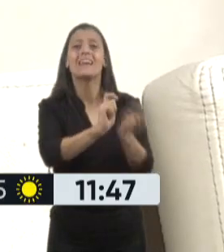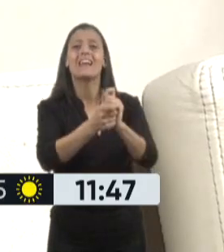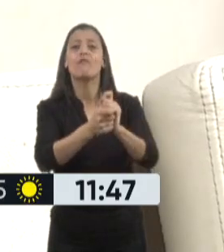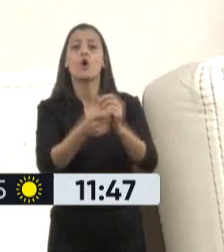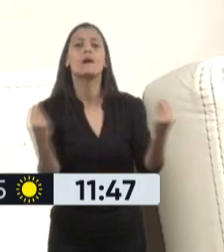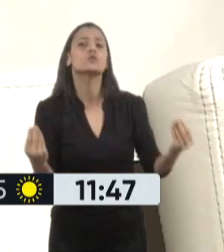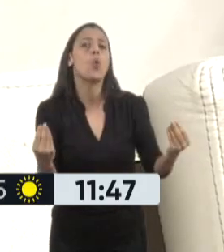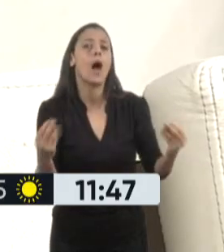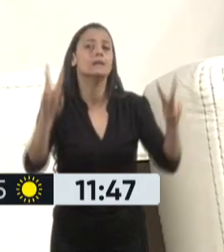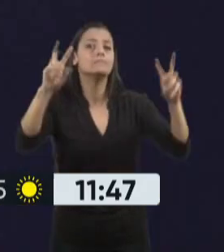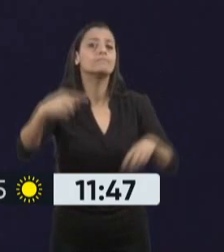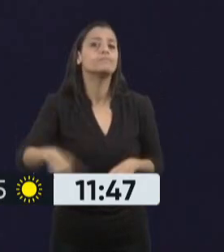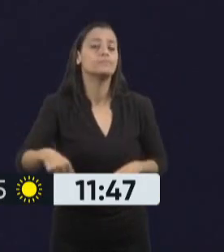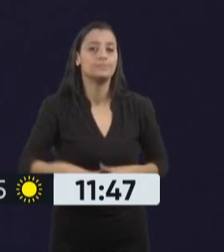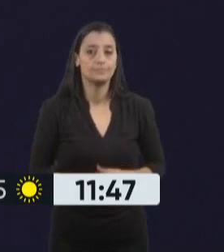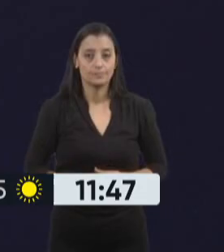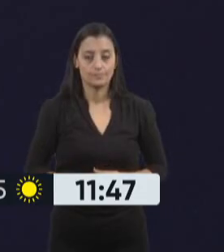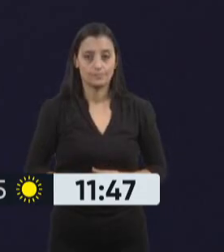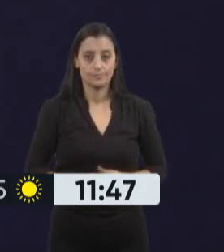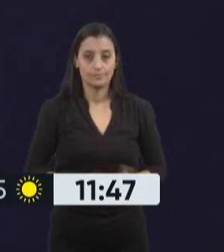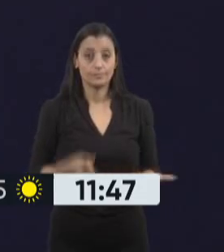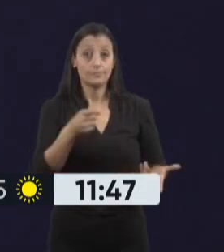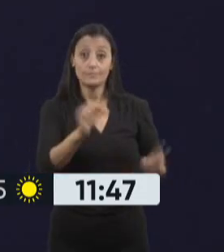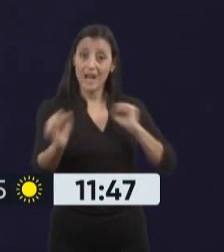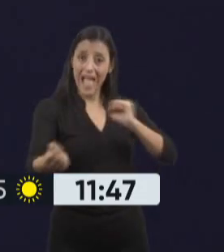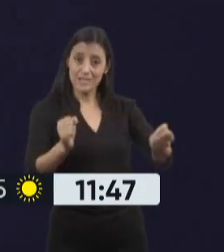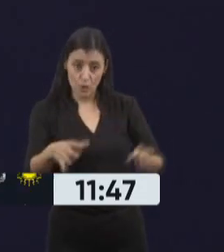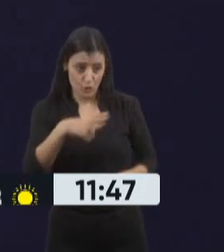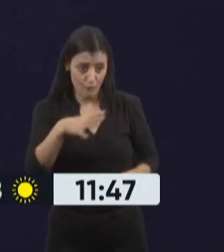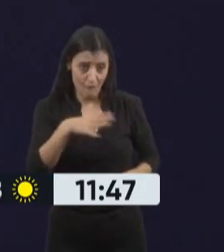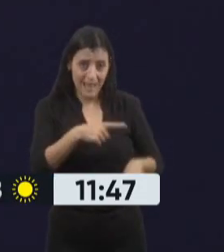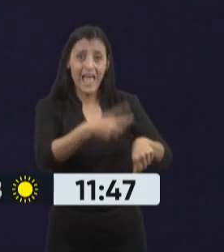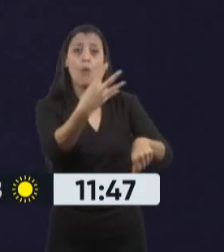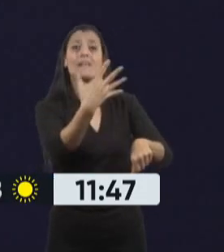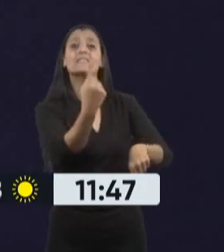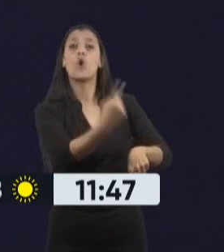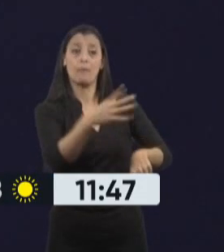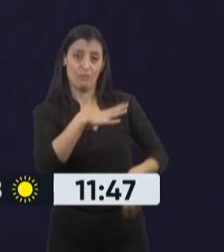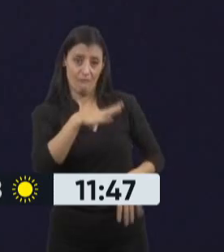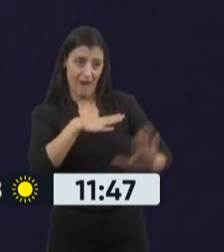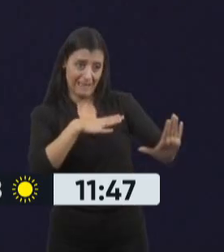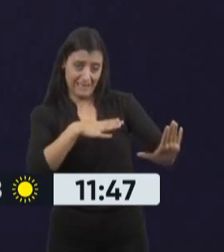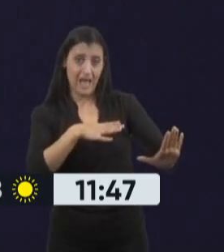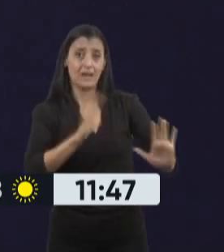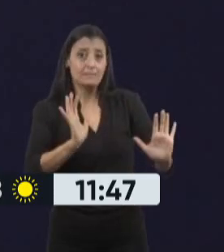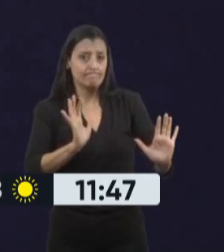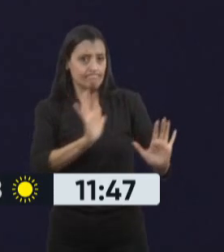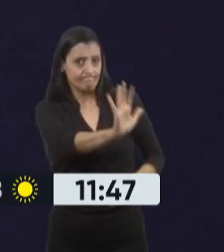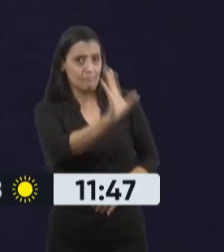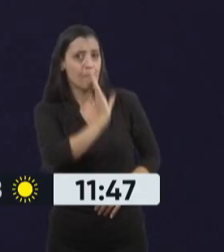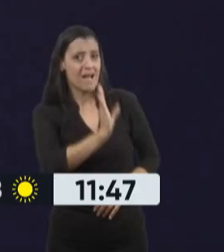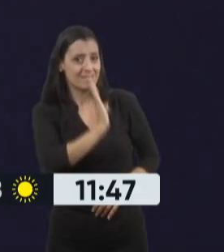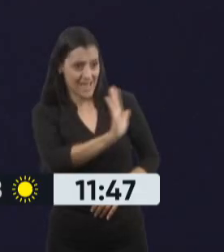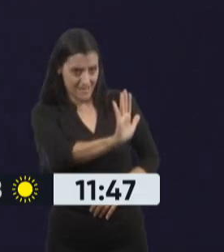Cunio Libarona en un ratito? Bueno, no lo dijiste. Qué ansiedad, faltan 45 minutos y saca 200 metros, así que un poco